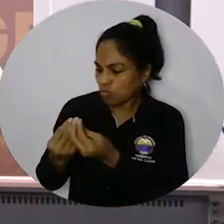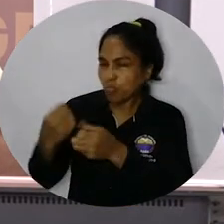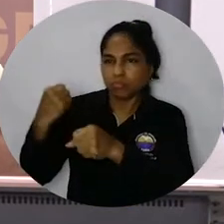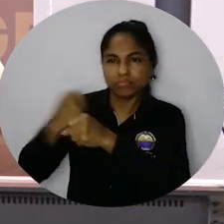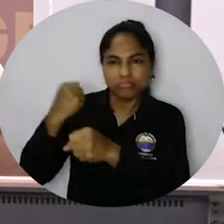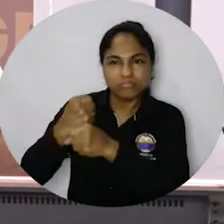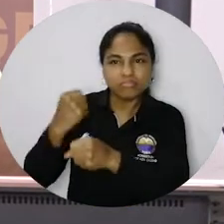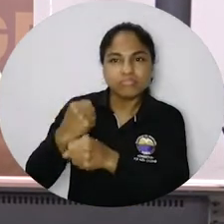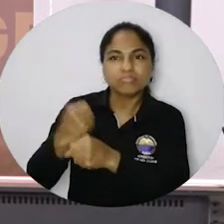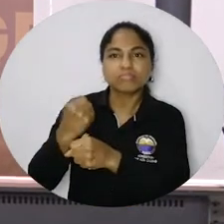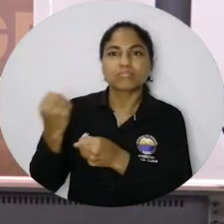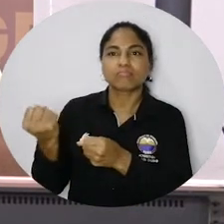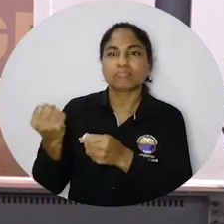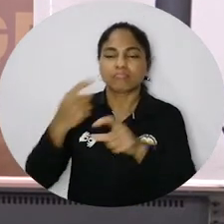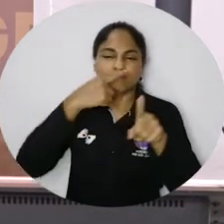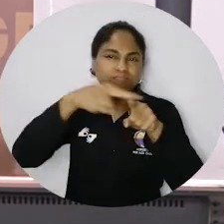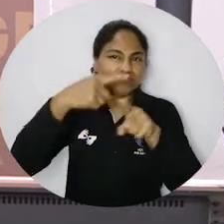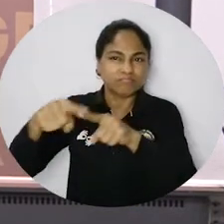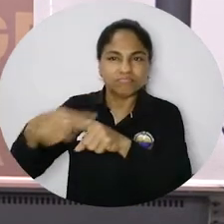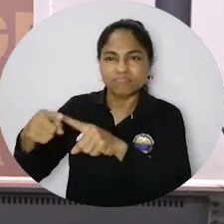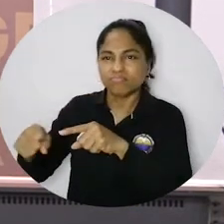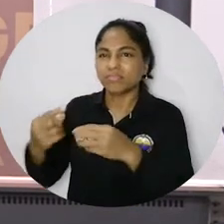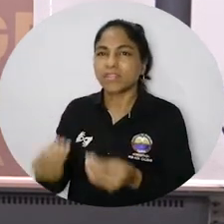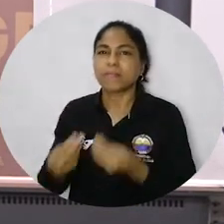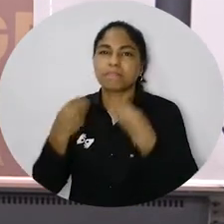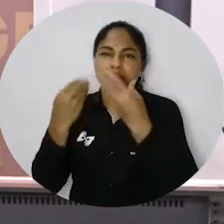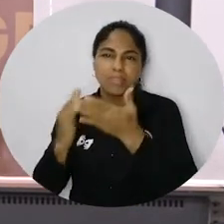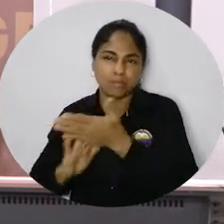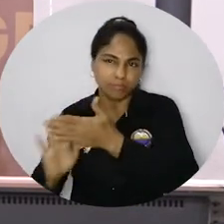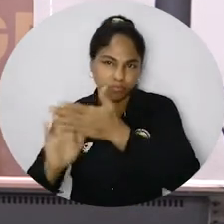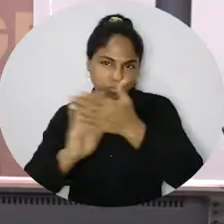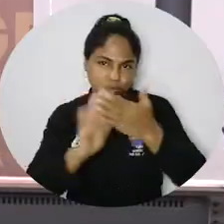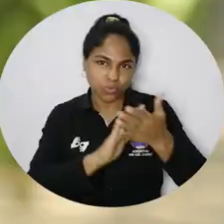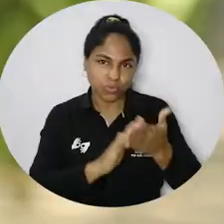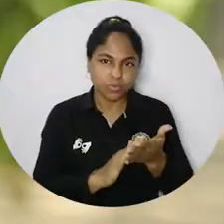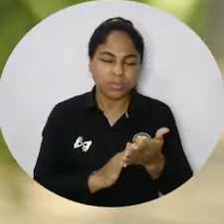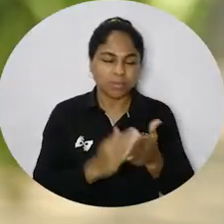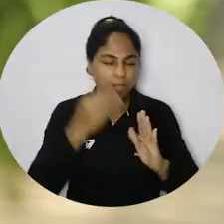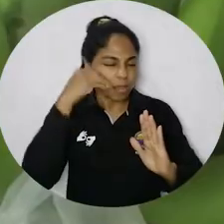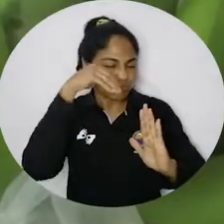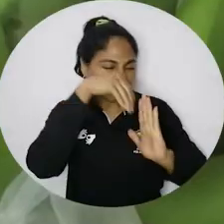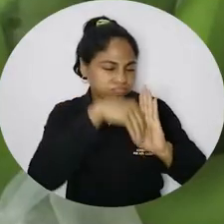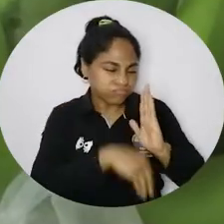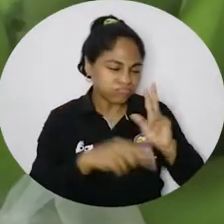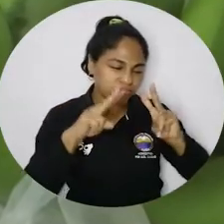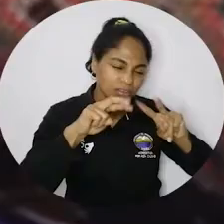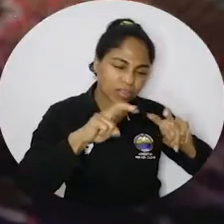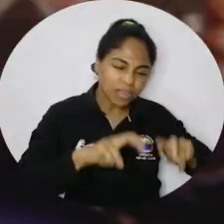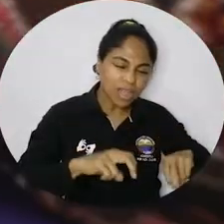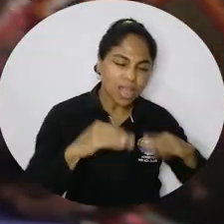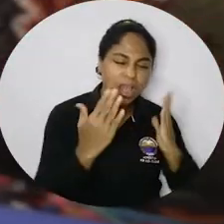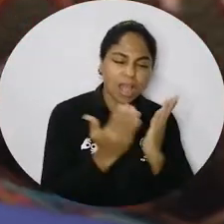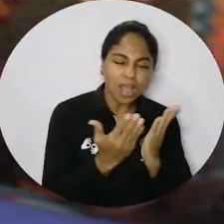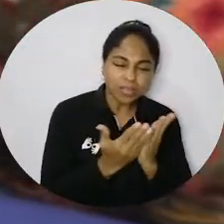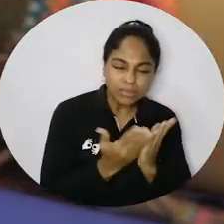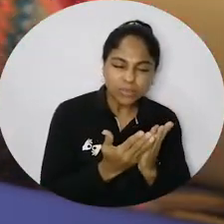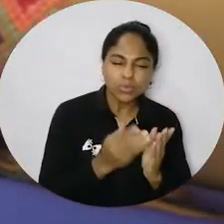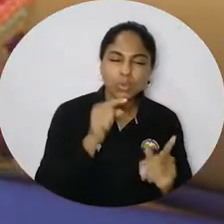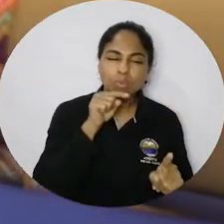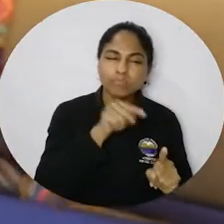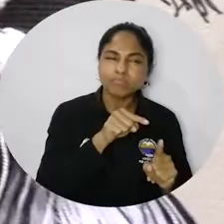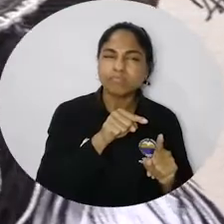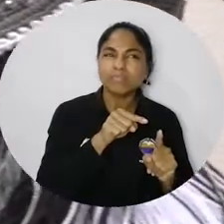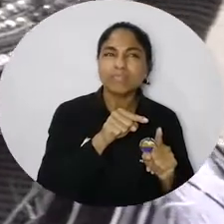de trabajo, con todas las dependencias para poder aportar estas soluciones del territorio. Daremos el estudio precisamente para que